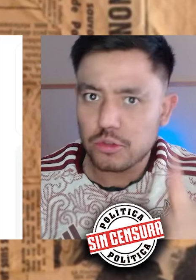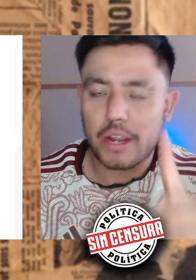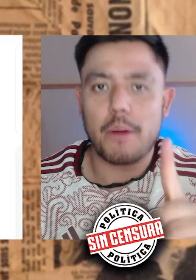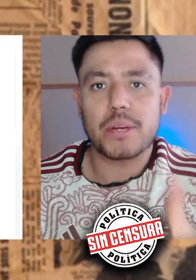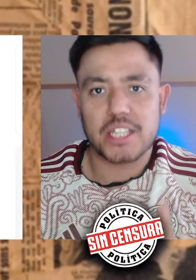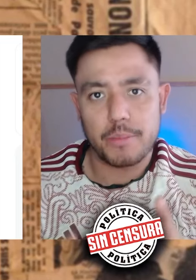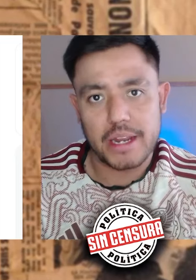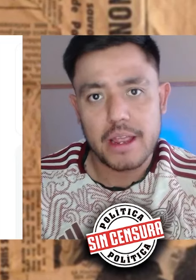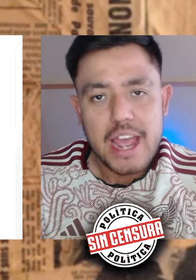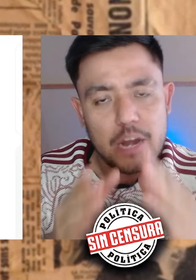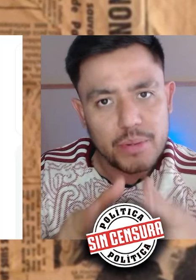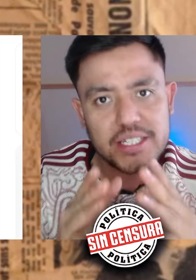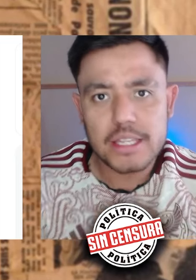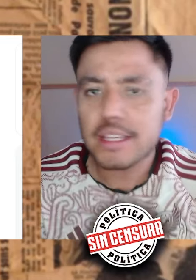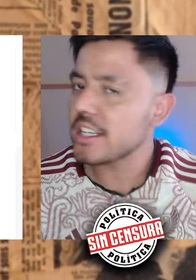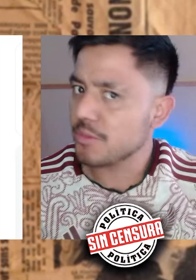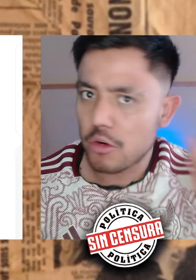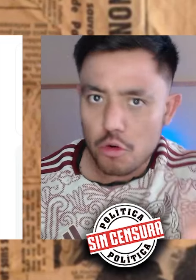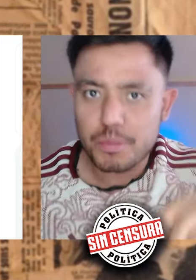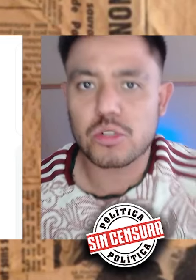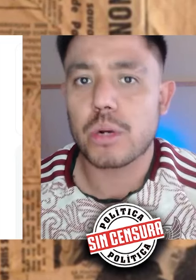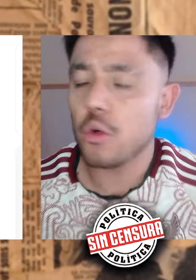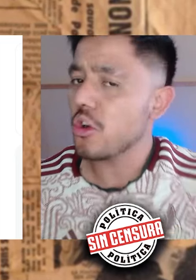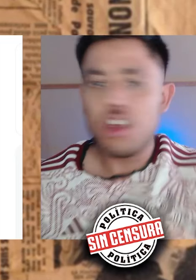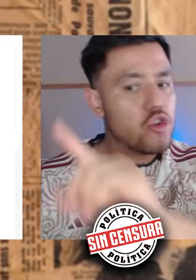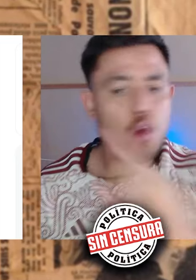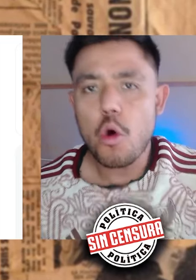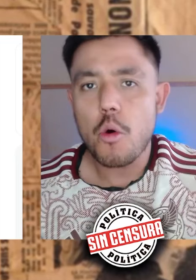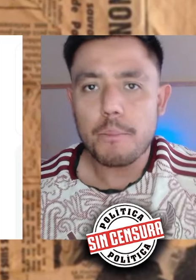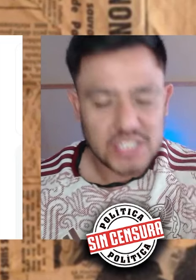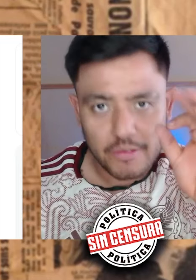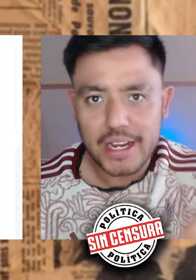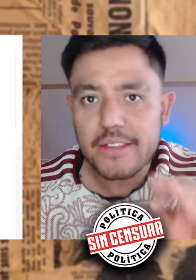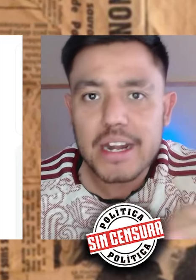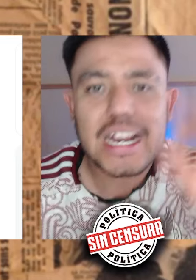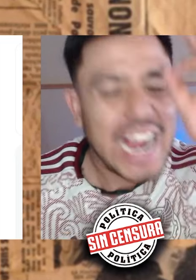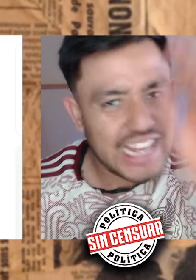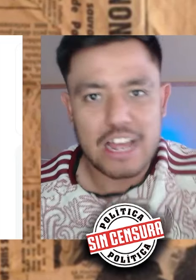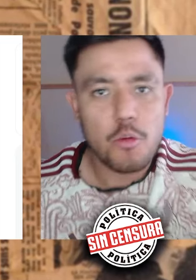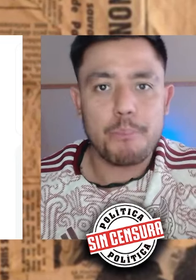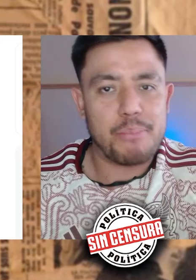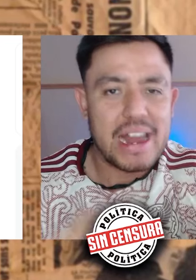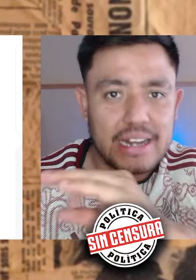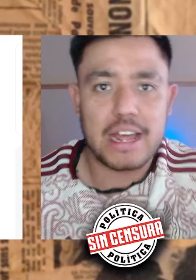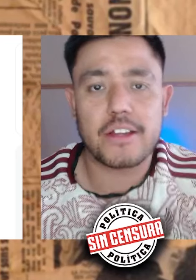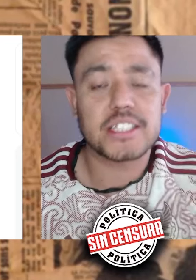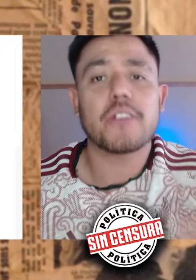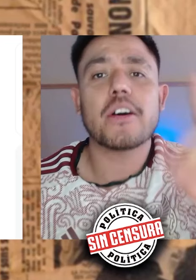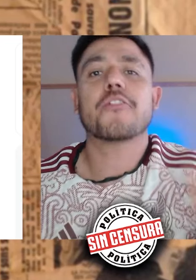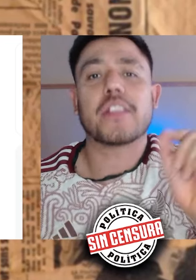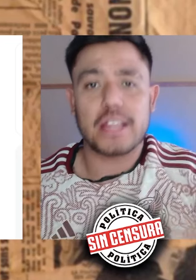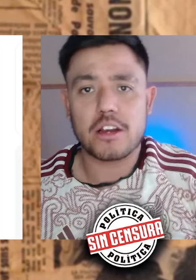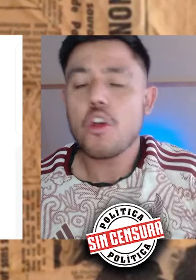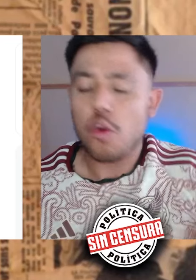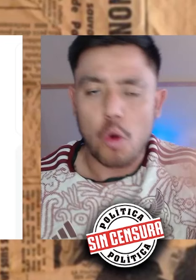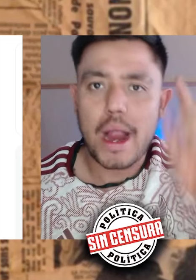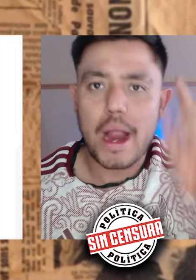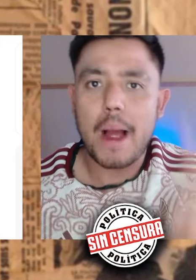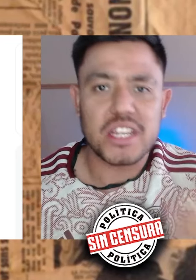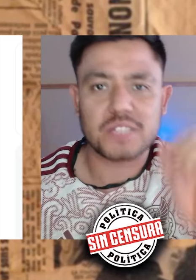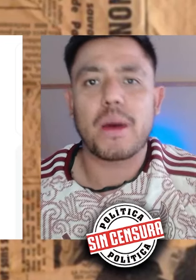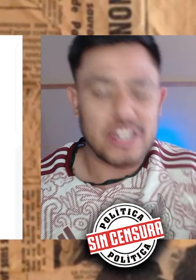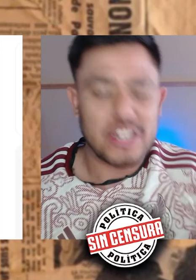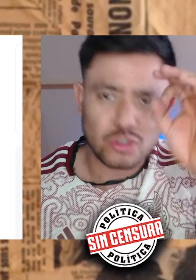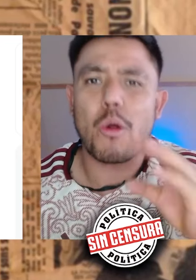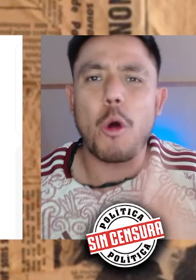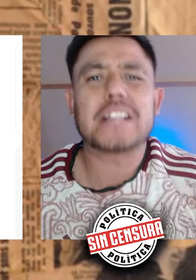esto es lo que va a pasar mire el presidente Andrés Manuel López Obrador no se va a quedar callado para nada y se va a defender con capa